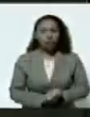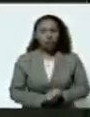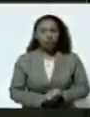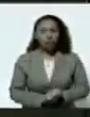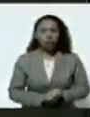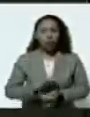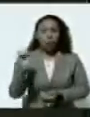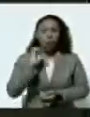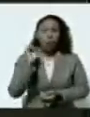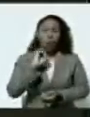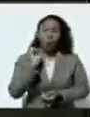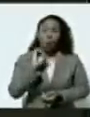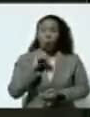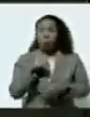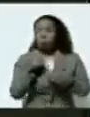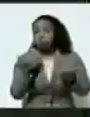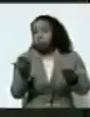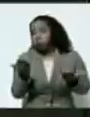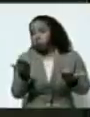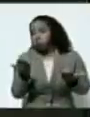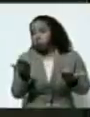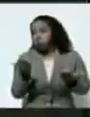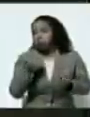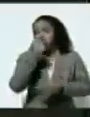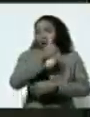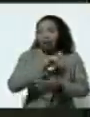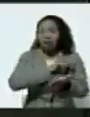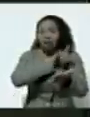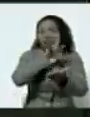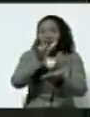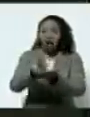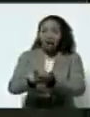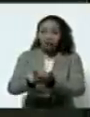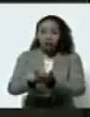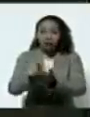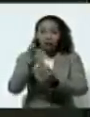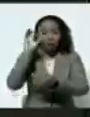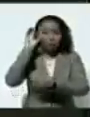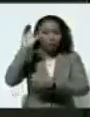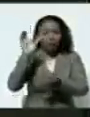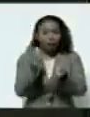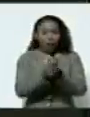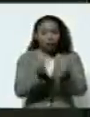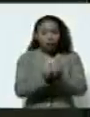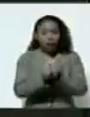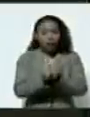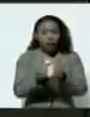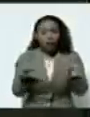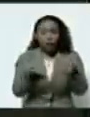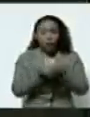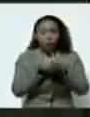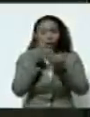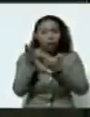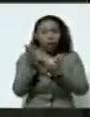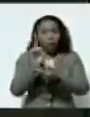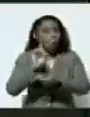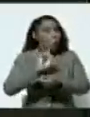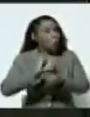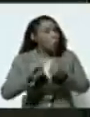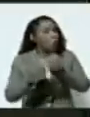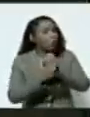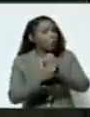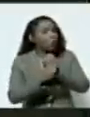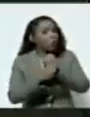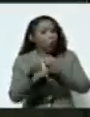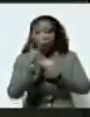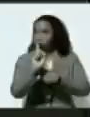O que cada vez que viajabas al oriente del país, te reunías con él. ¿O no, Guaidó?